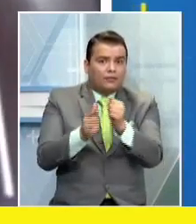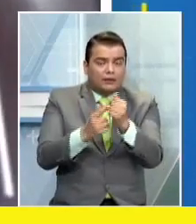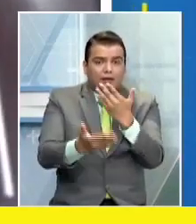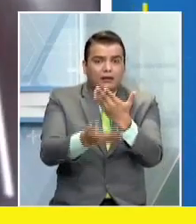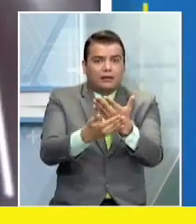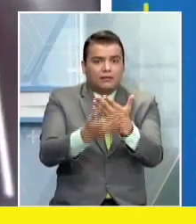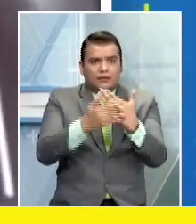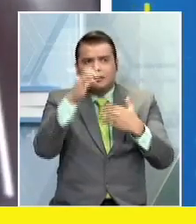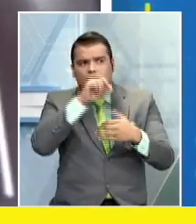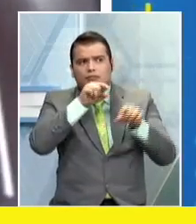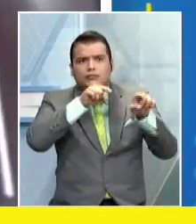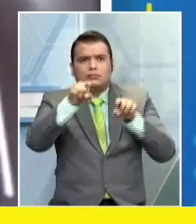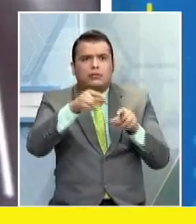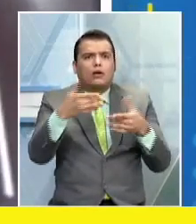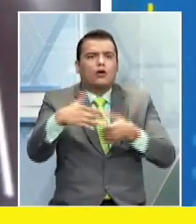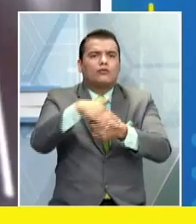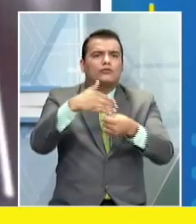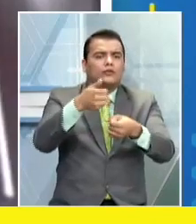claridad de cómo se está